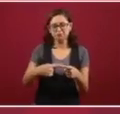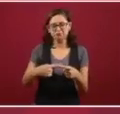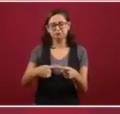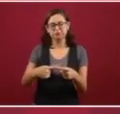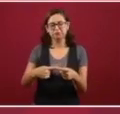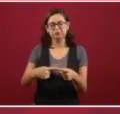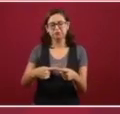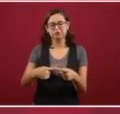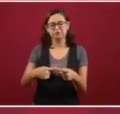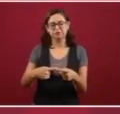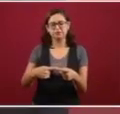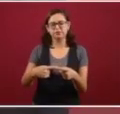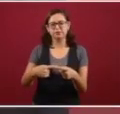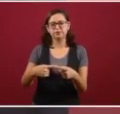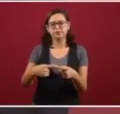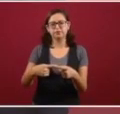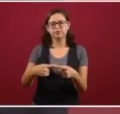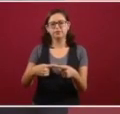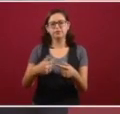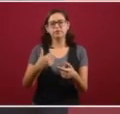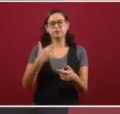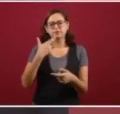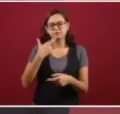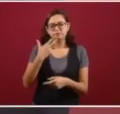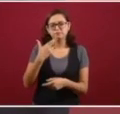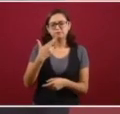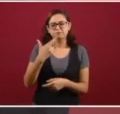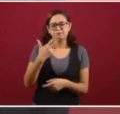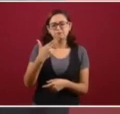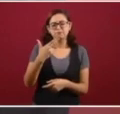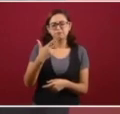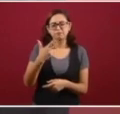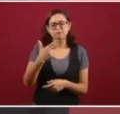se ha ido mejorando